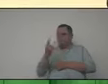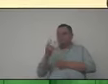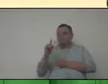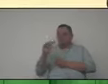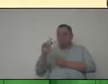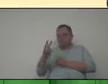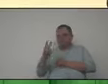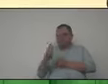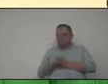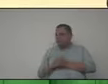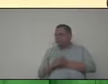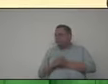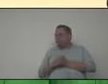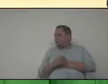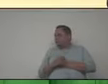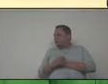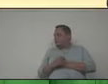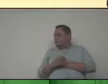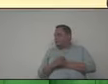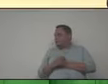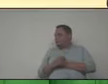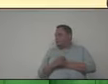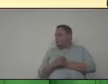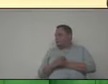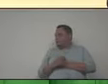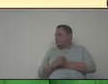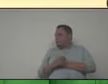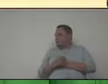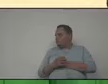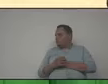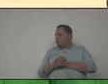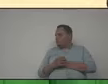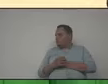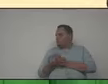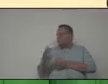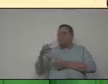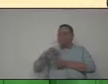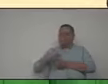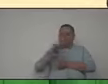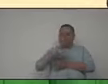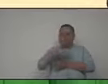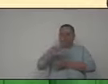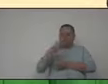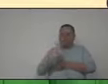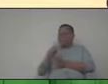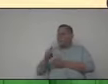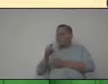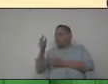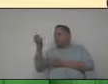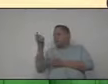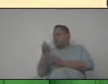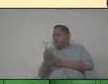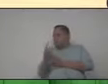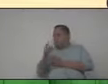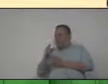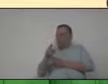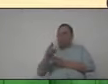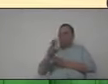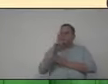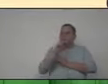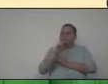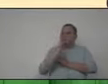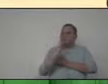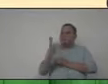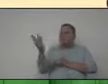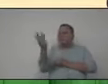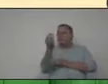Dos, durante la transmisión se hizo otro ejercicio de preguntas durante la transmisión y un